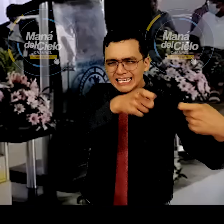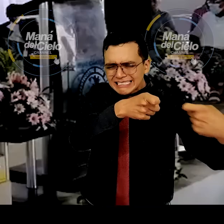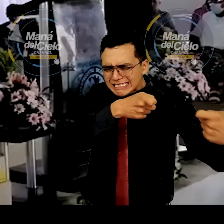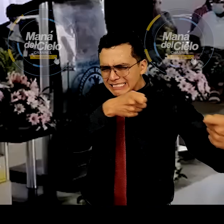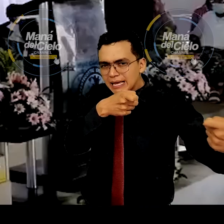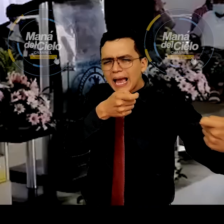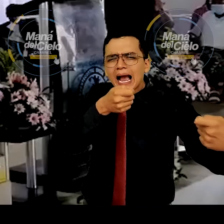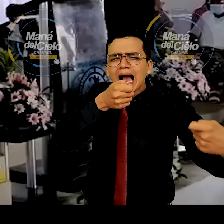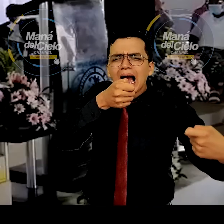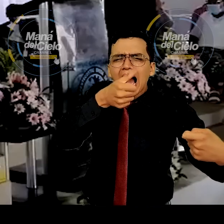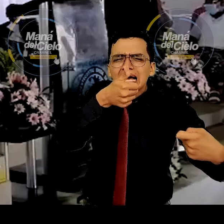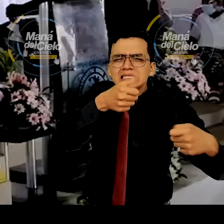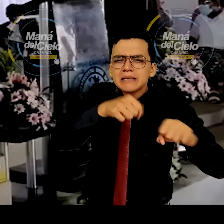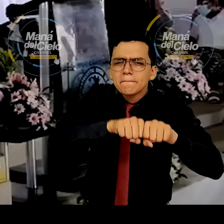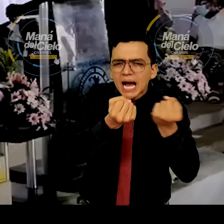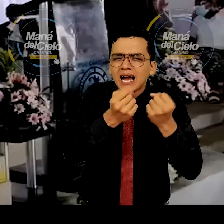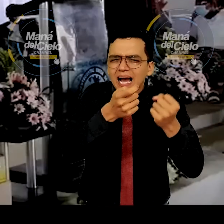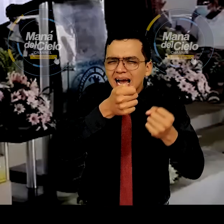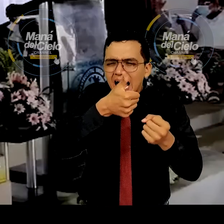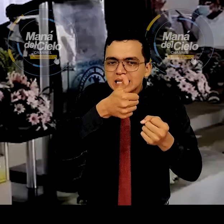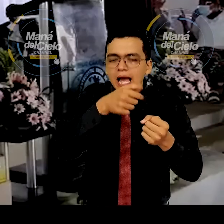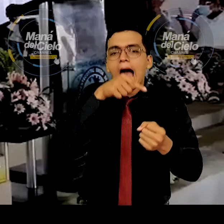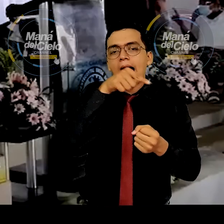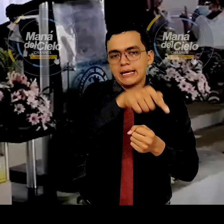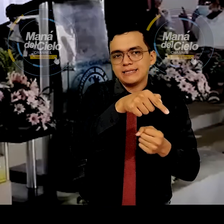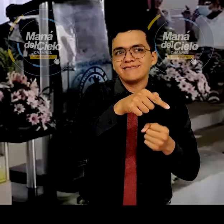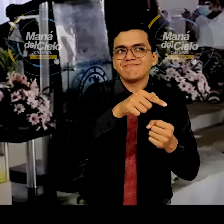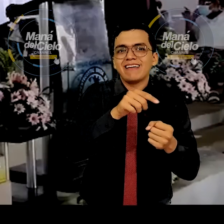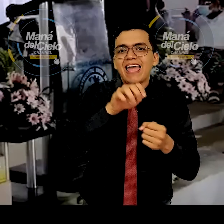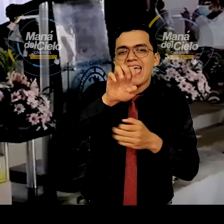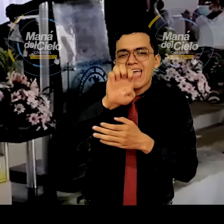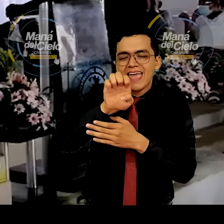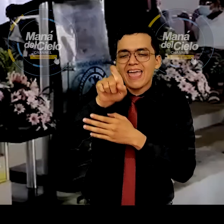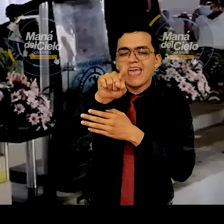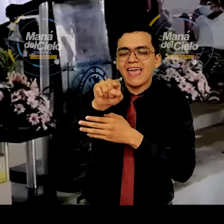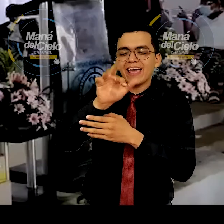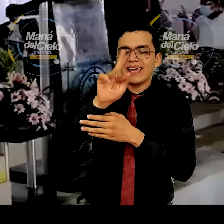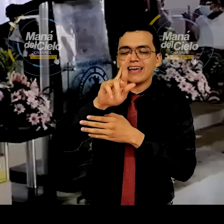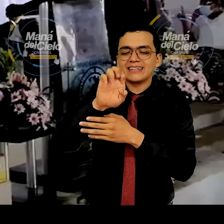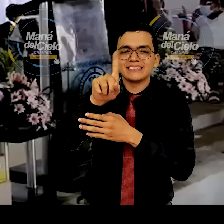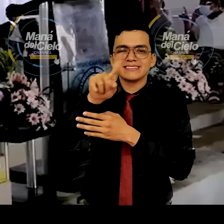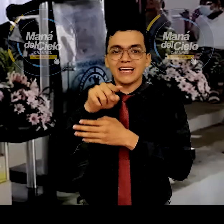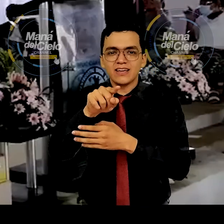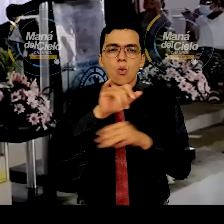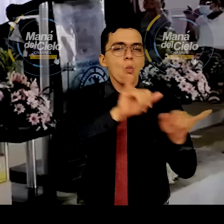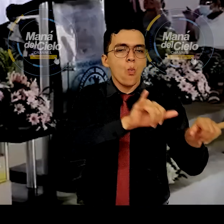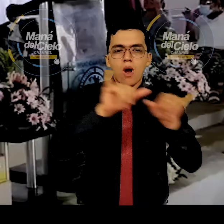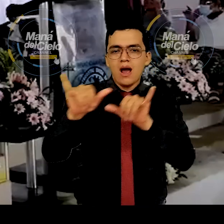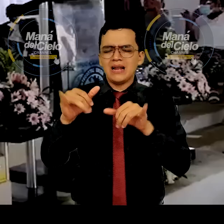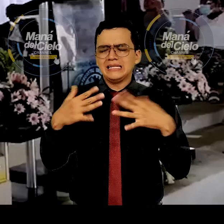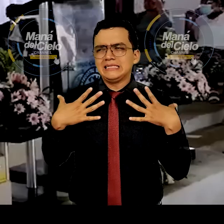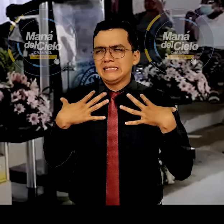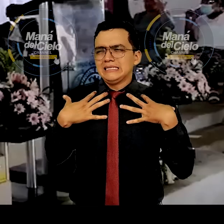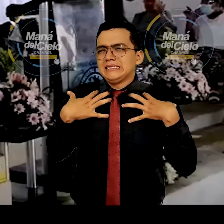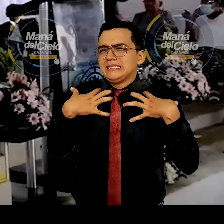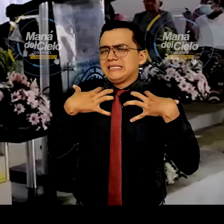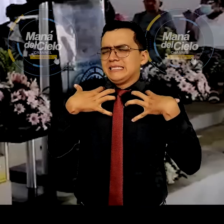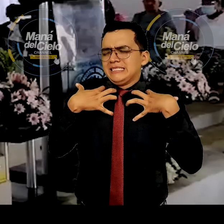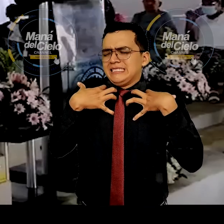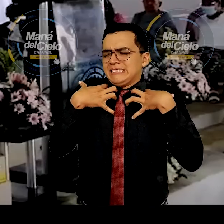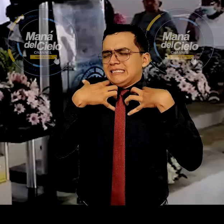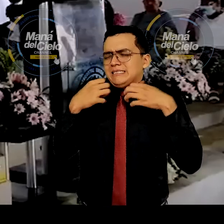Ese es el punto de estrés. Pero usted nunca debe llegar ahí. Si